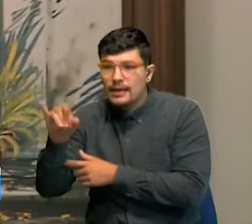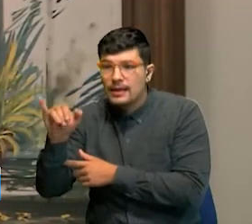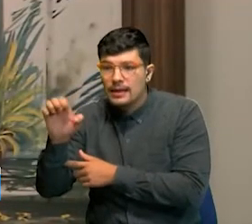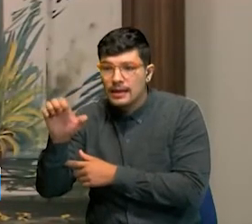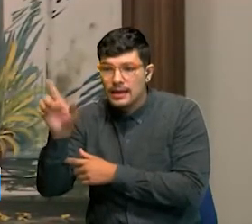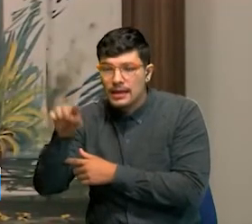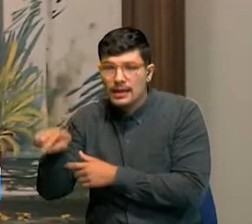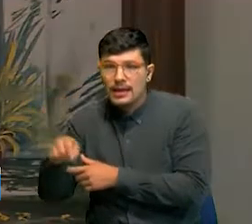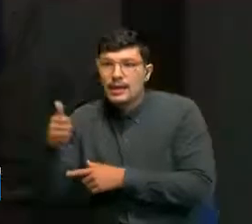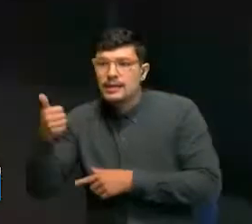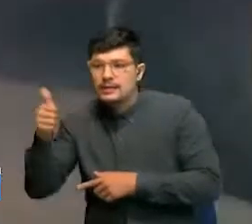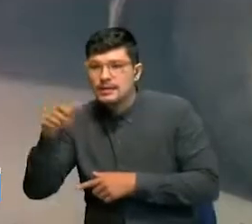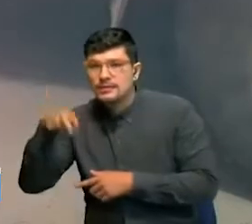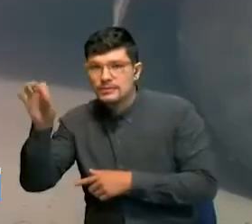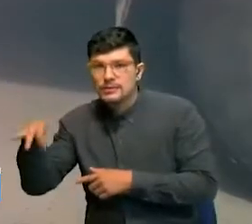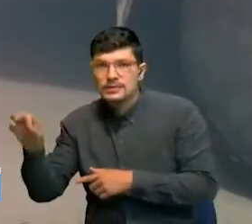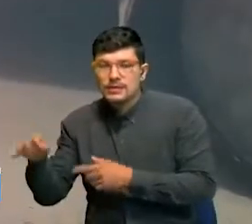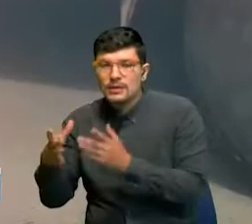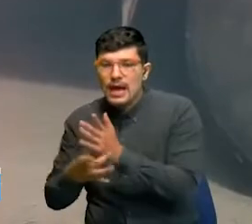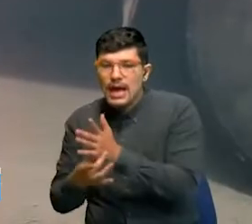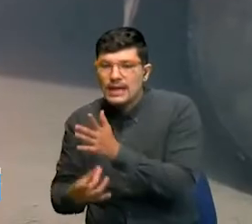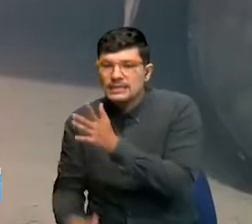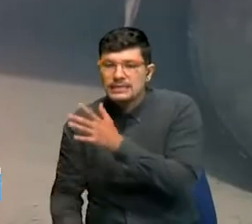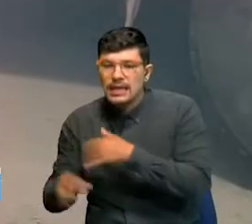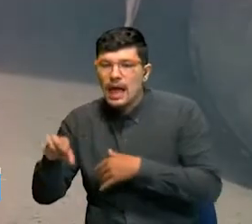el 10% de aceite de palma.